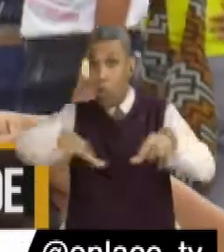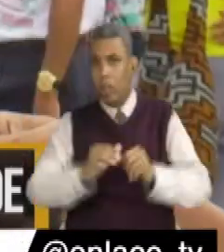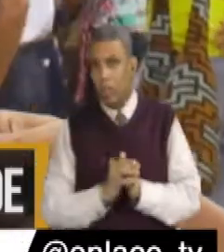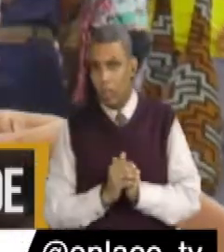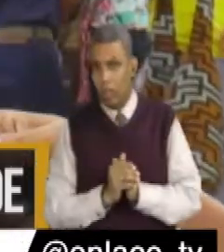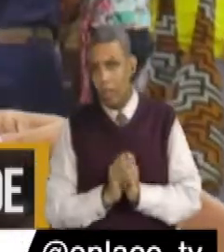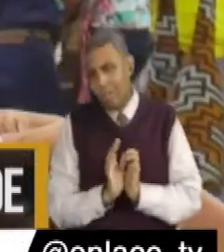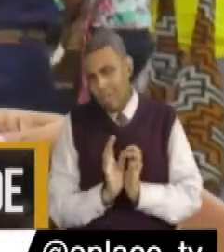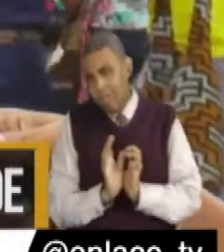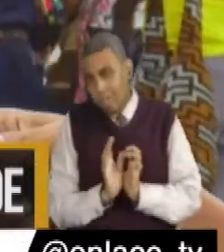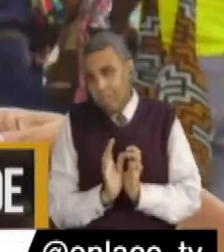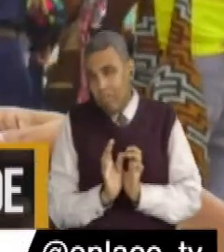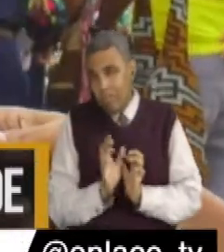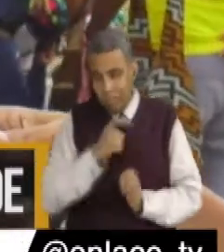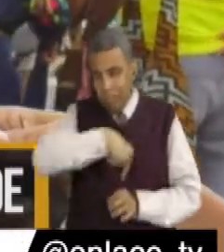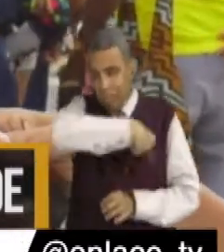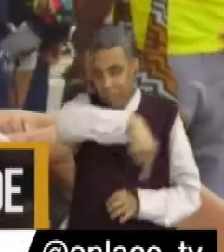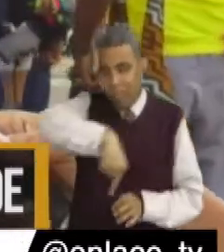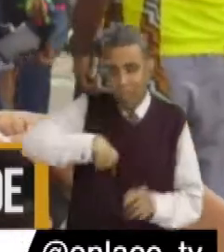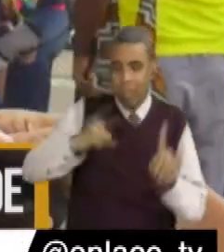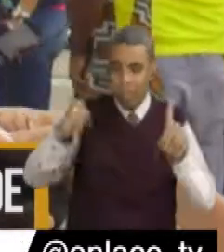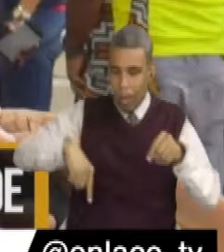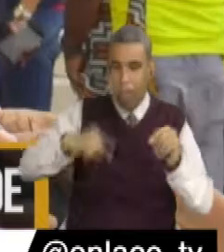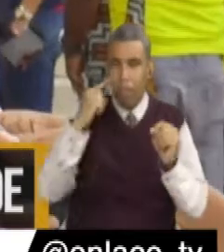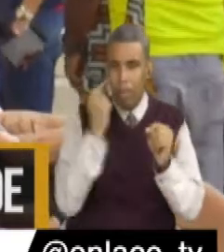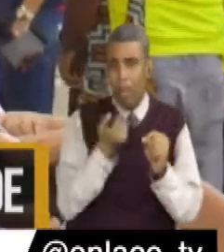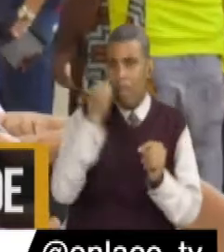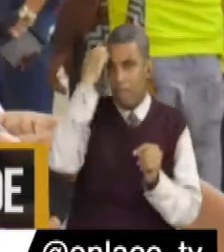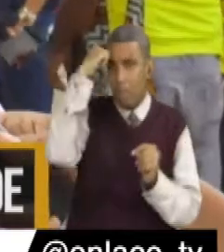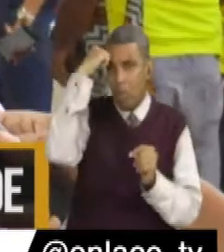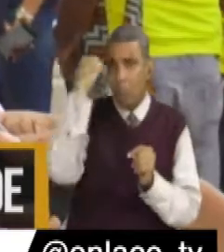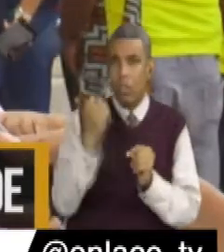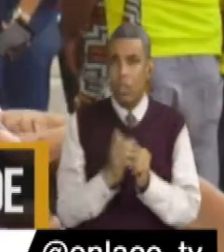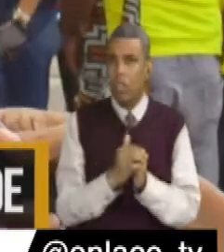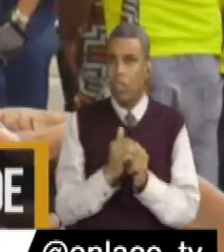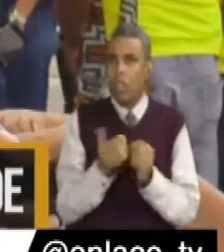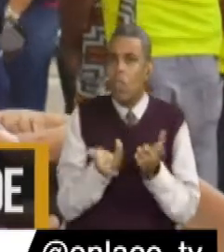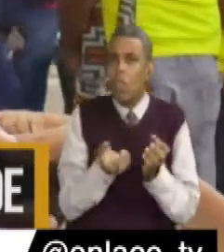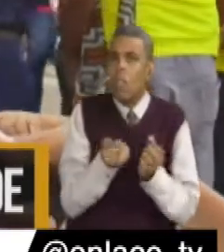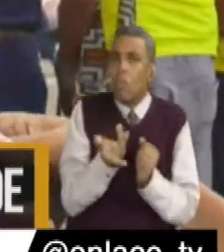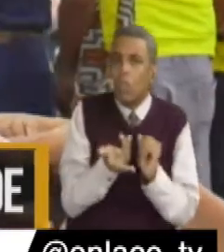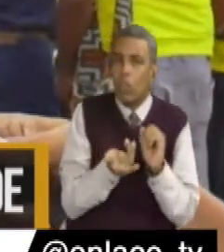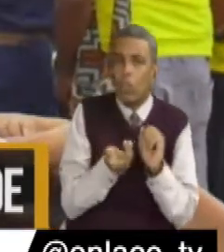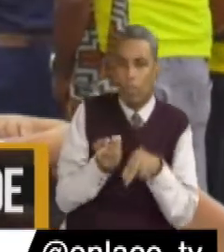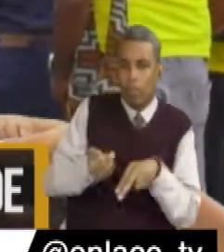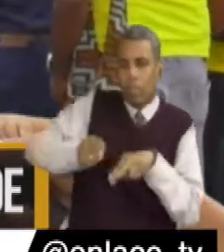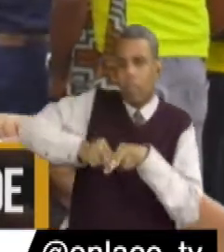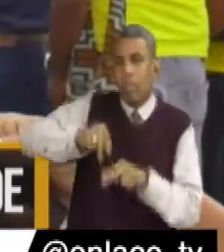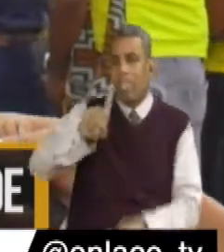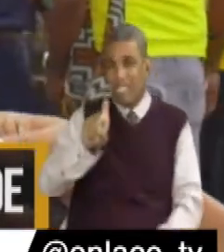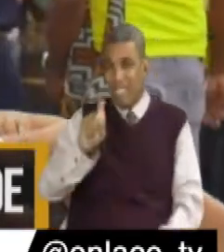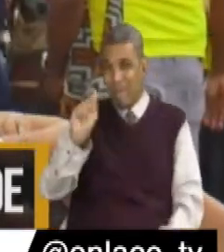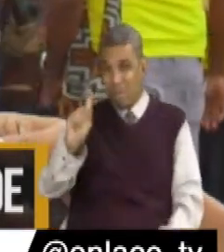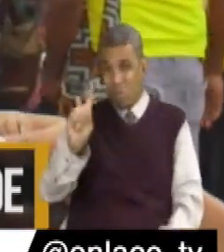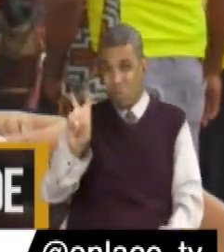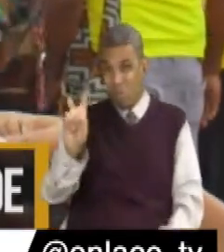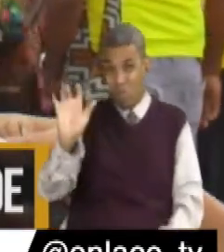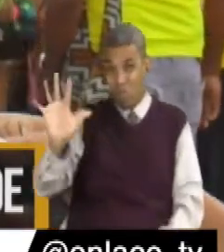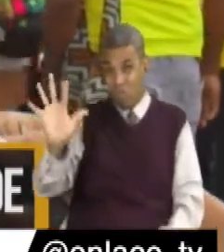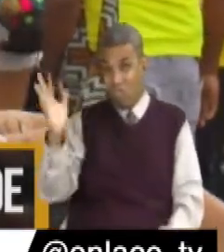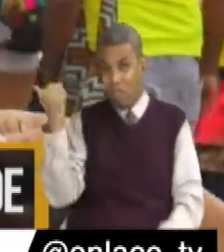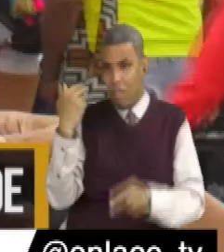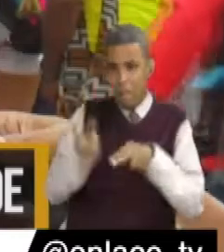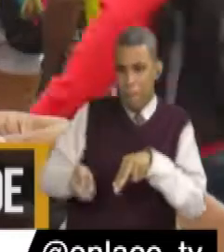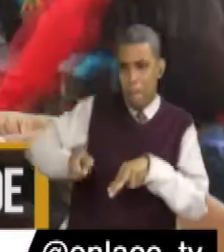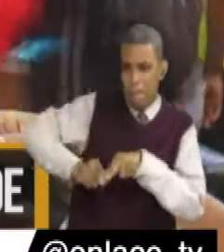ese acuerdo estamos incluidos los maestros, porque es el 6.75 que se aprobó en ese acuerdo y más los